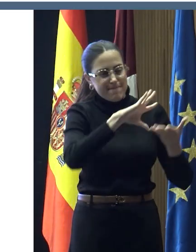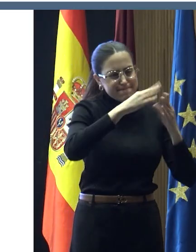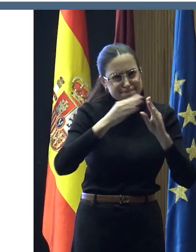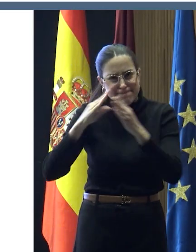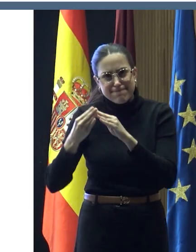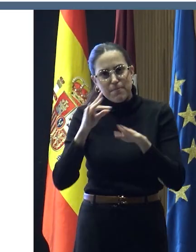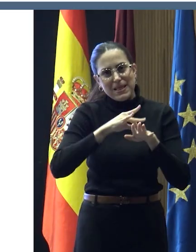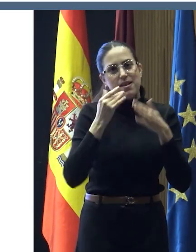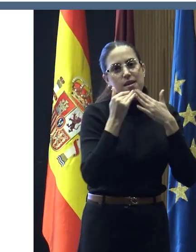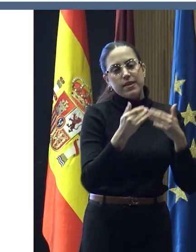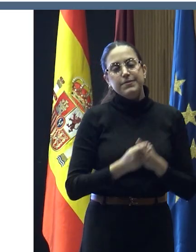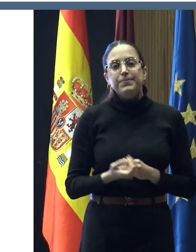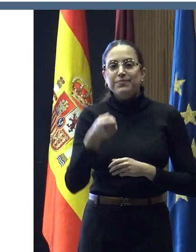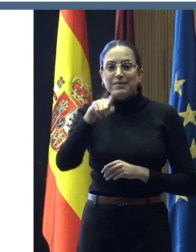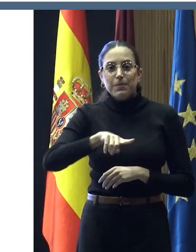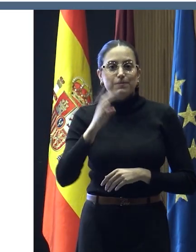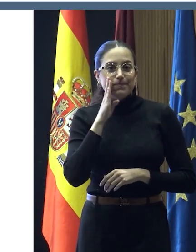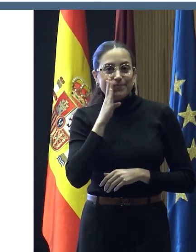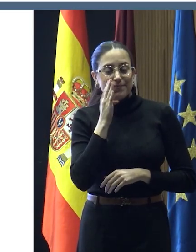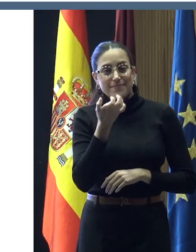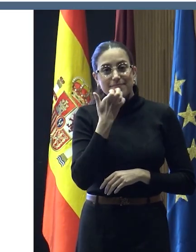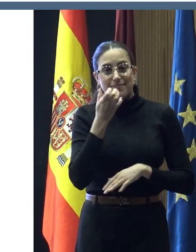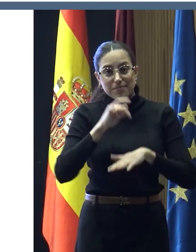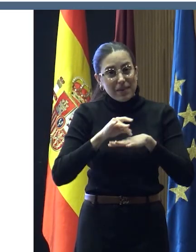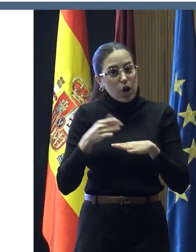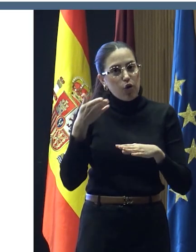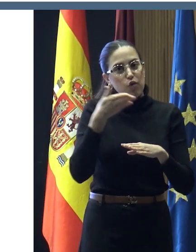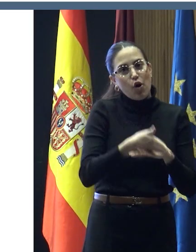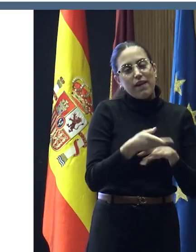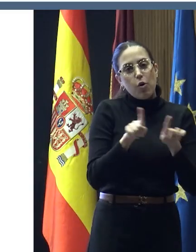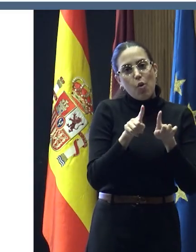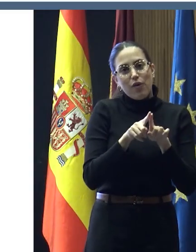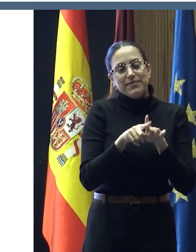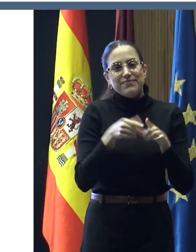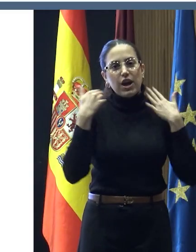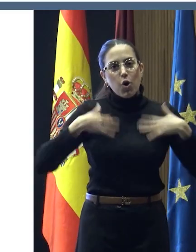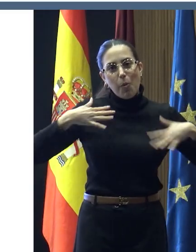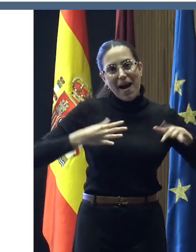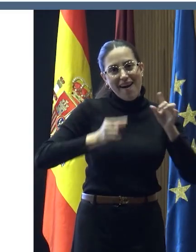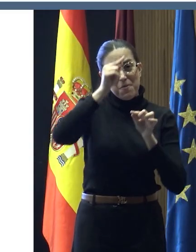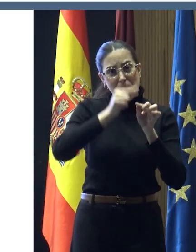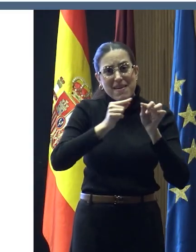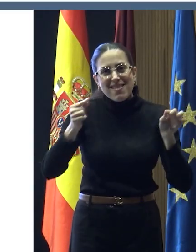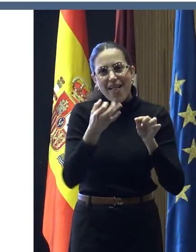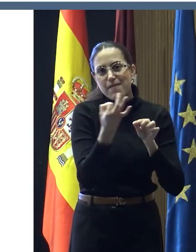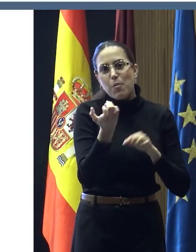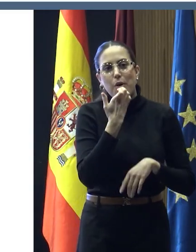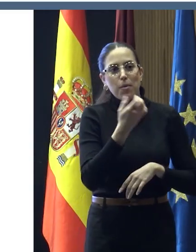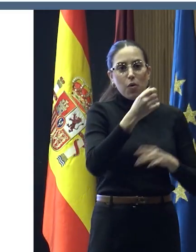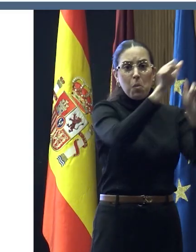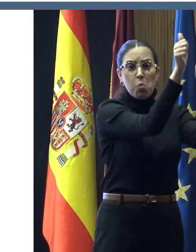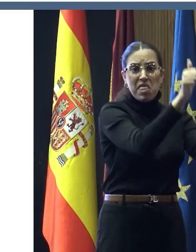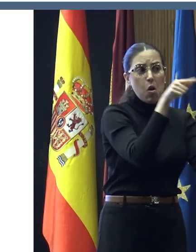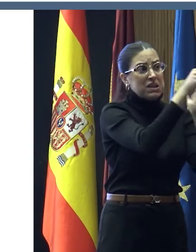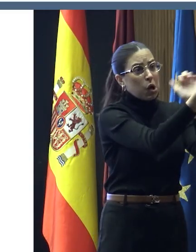Bueno, lo que os comentaba antes, que cuando vayáis al médico pidáis vuestro traje a medida, porque la talla única pues no